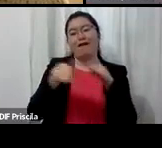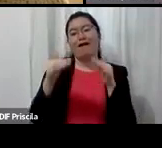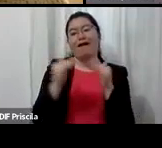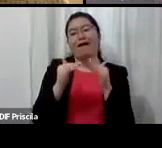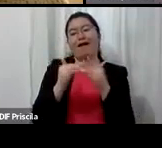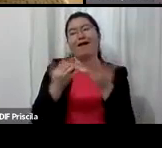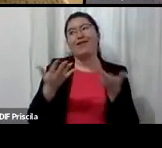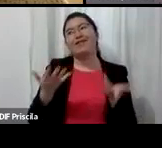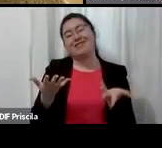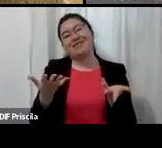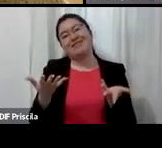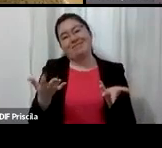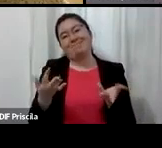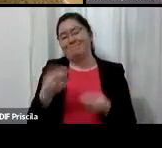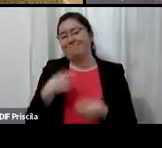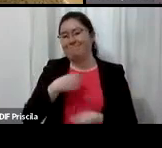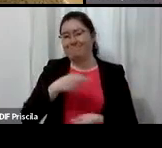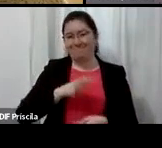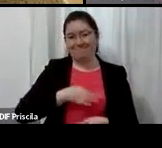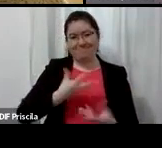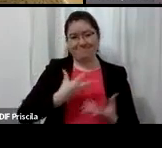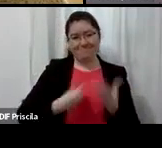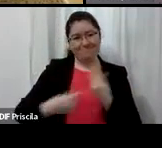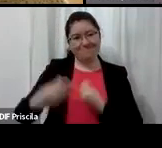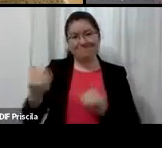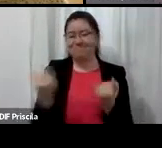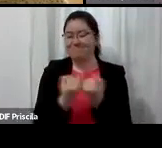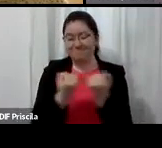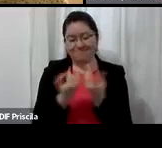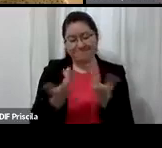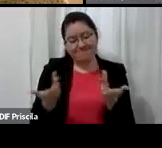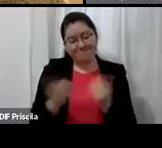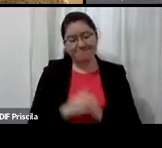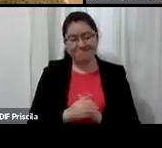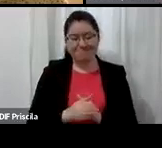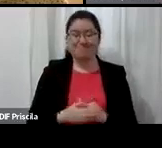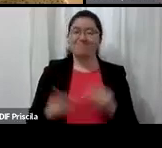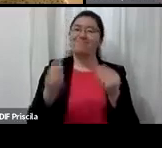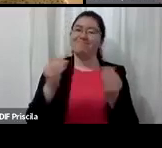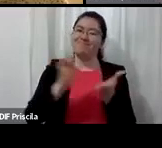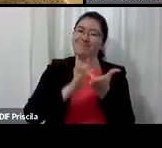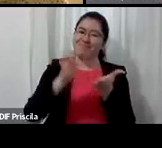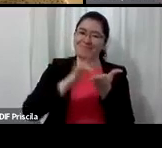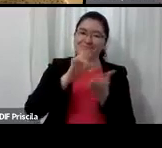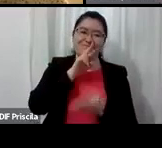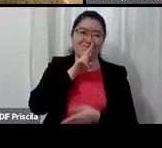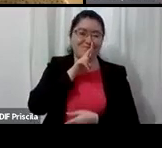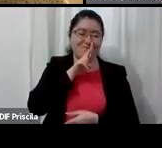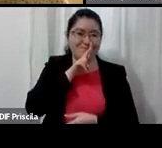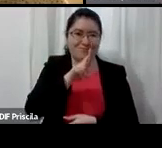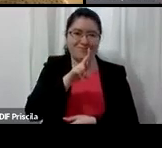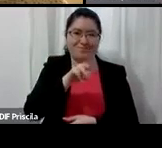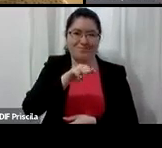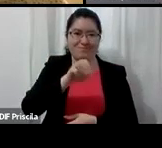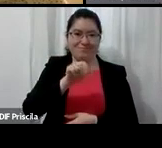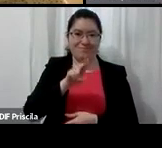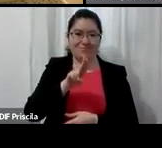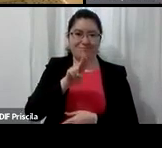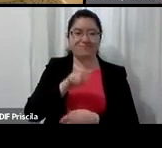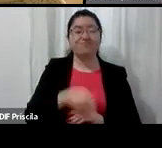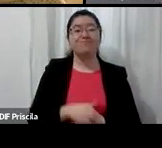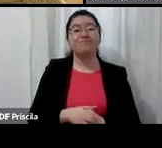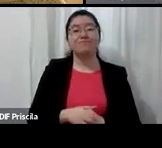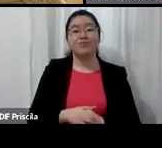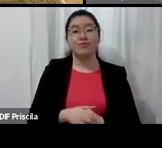esta pandemia. Muchísimas gracias por tu respuesta a esta pregunta tan concreta, Malu. No sé